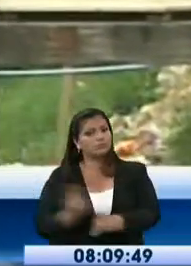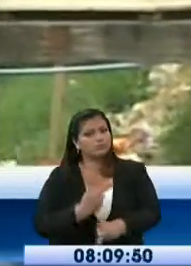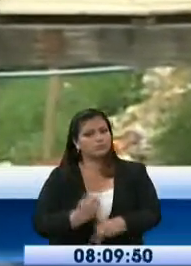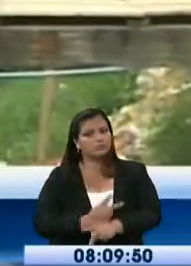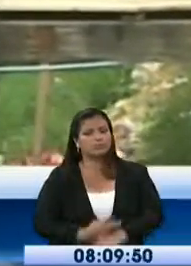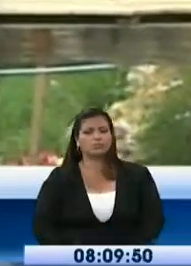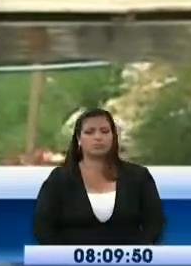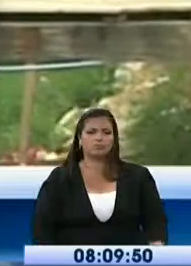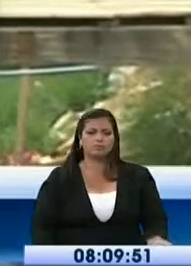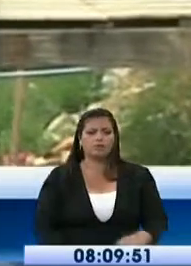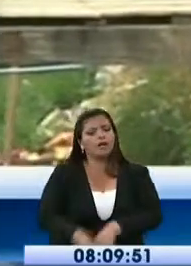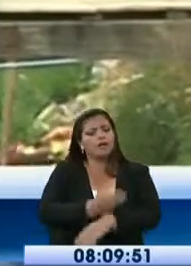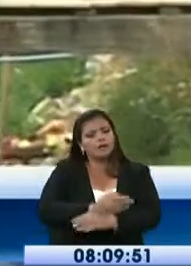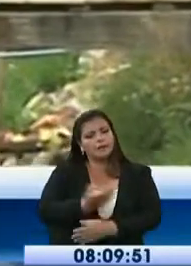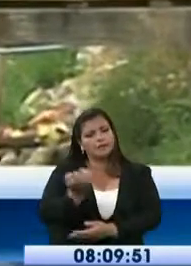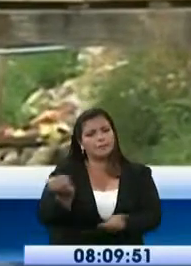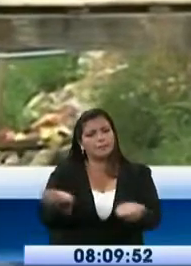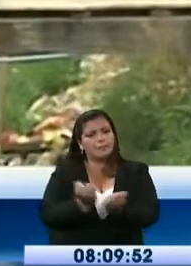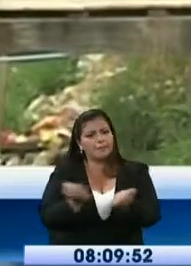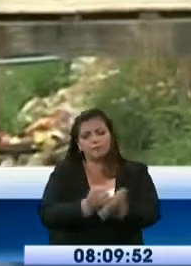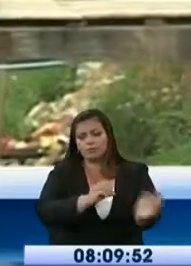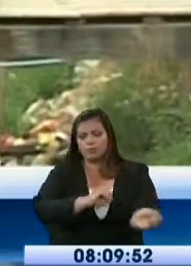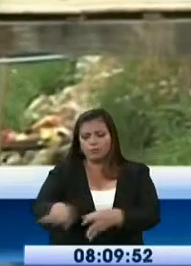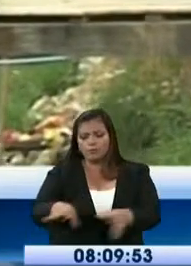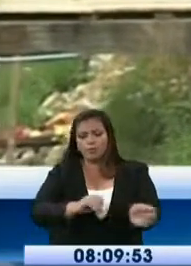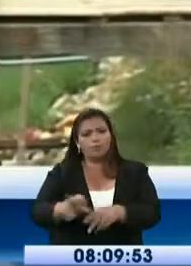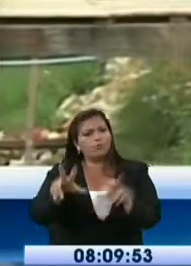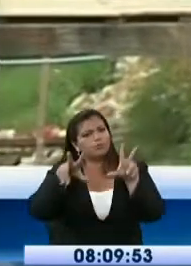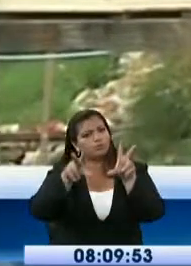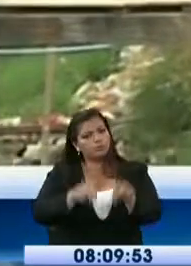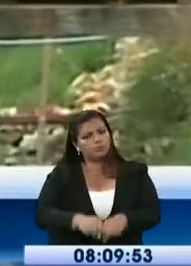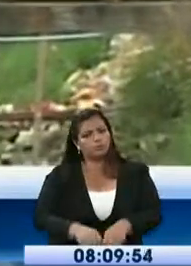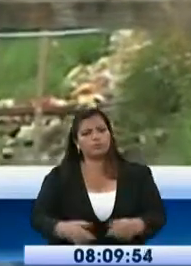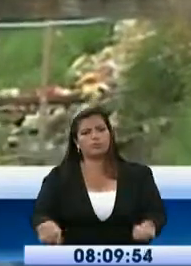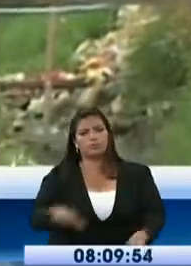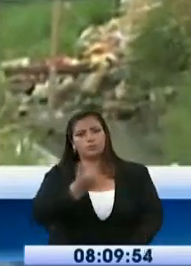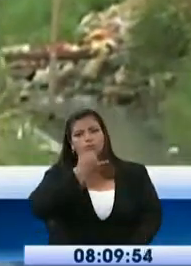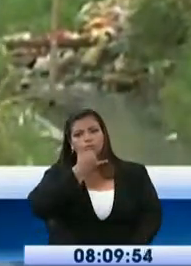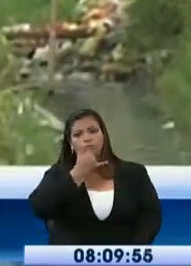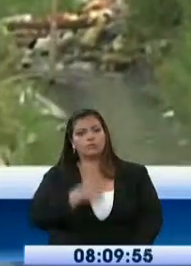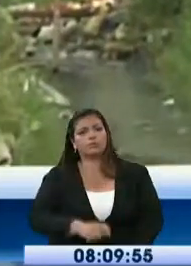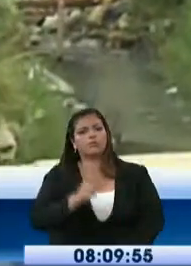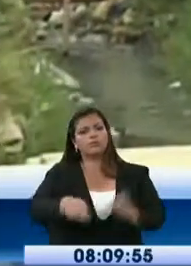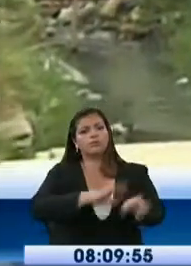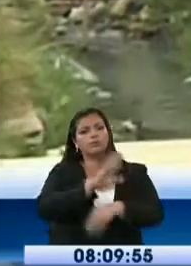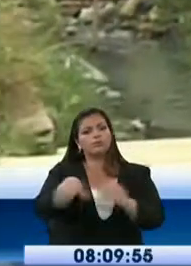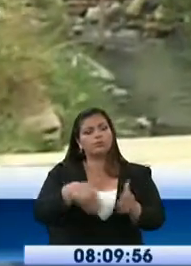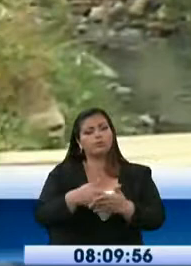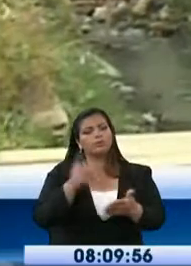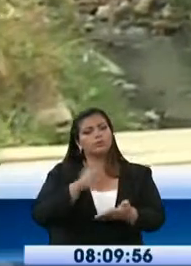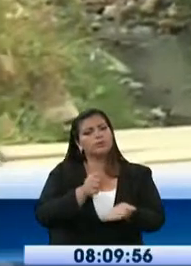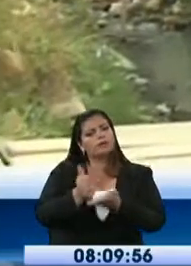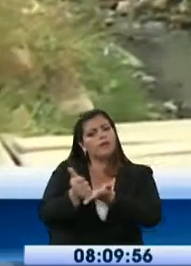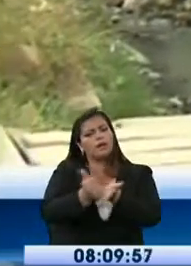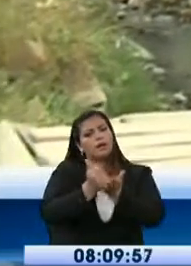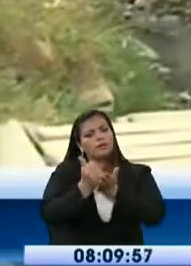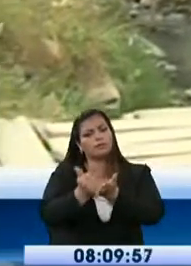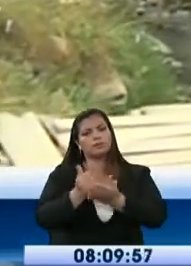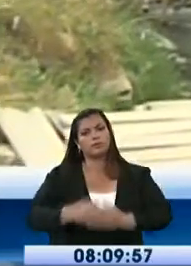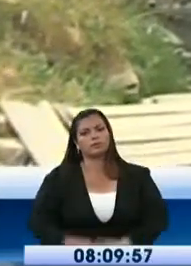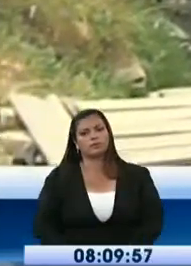a los moradores que colaboren también en ver a las personas que vienen a botar la basura, porque si